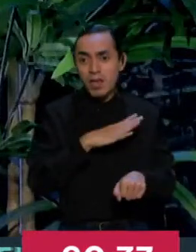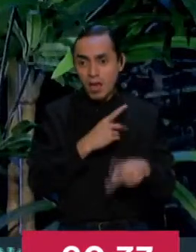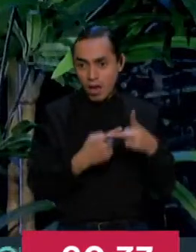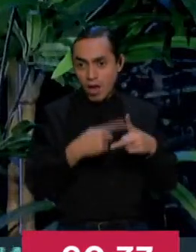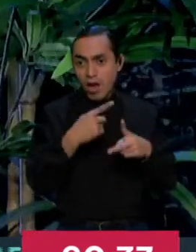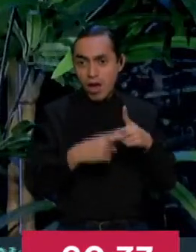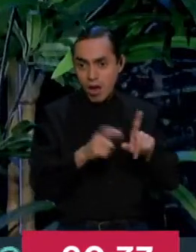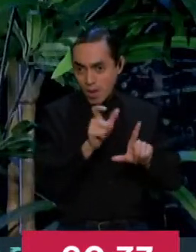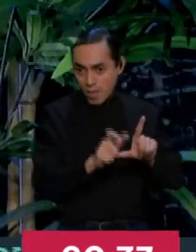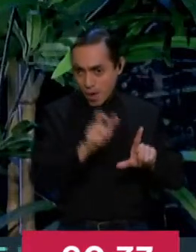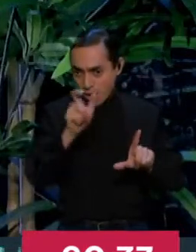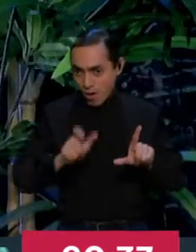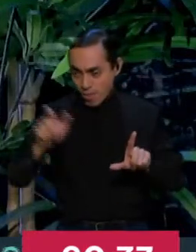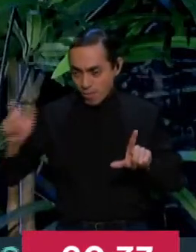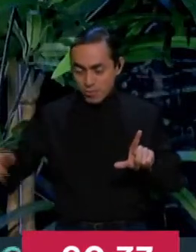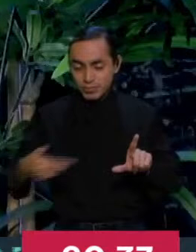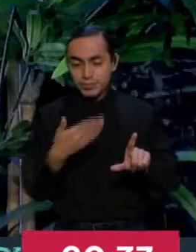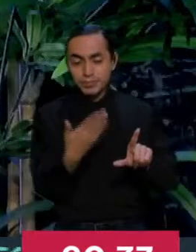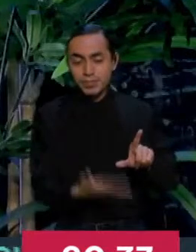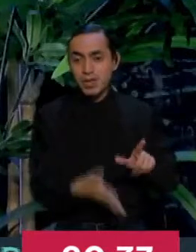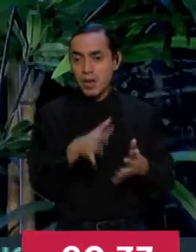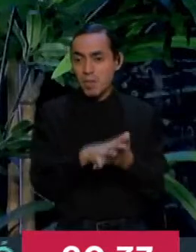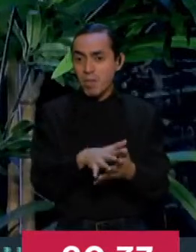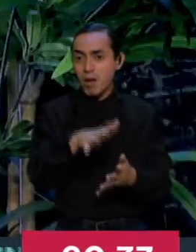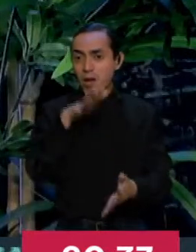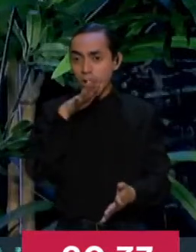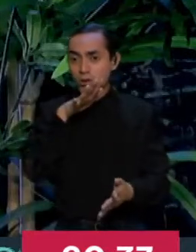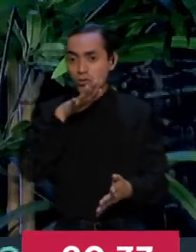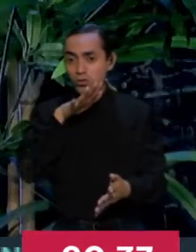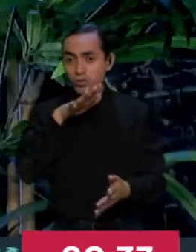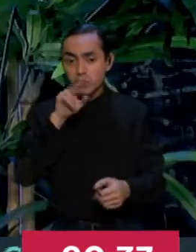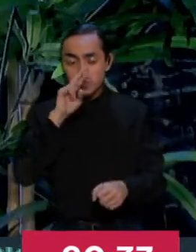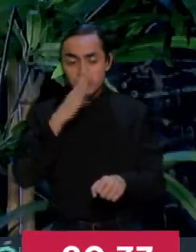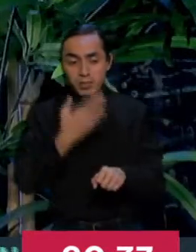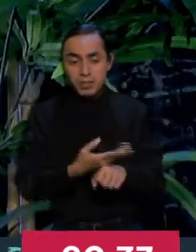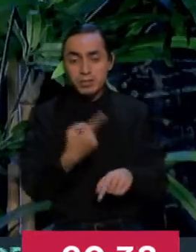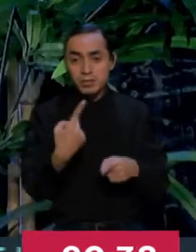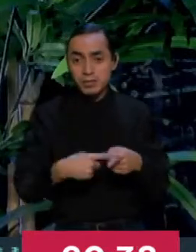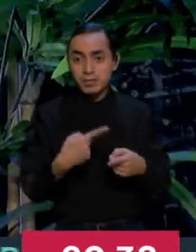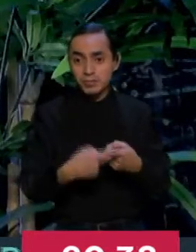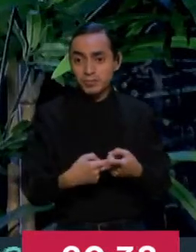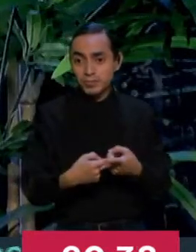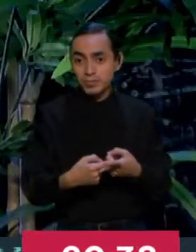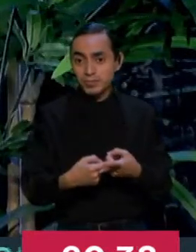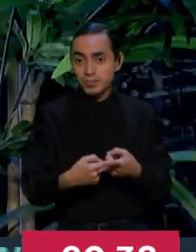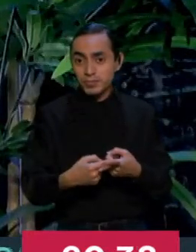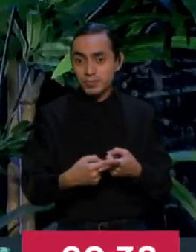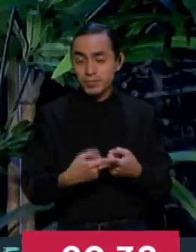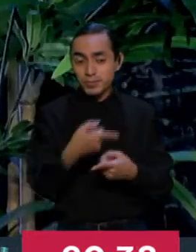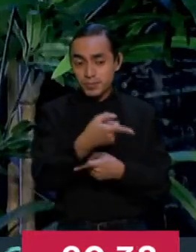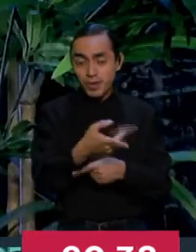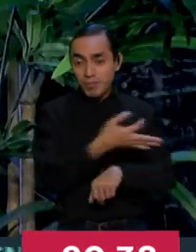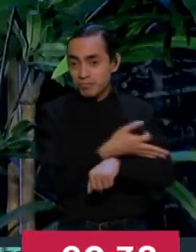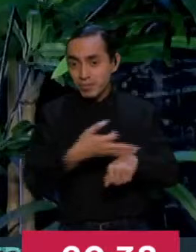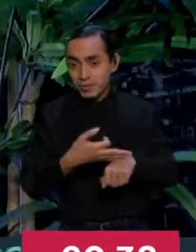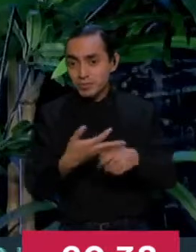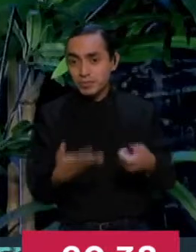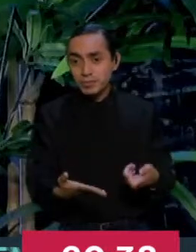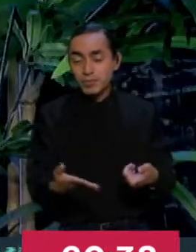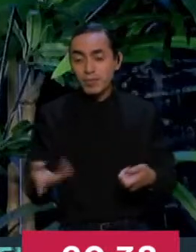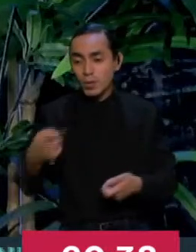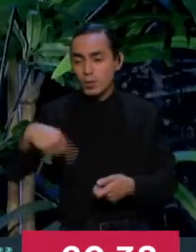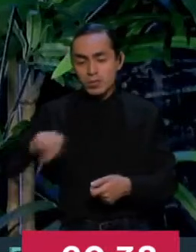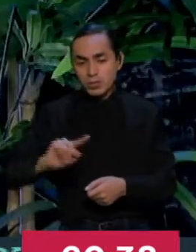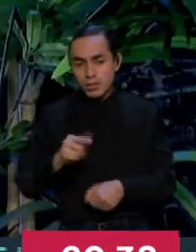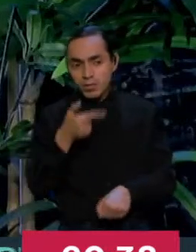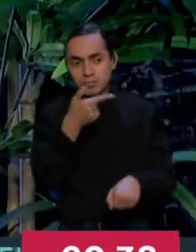precisamente el mayor agresor suele estar en el círculo más cercano de la víctima. ¿Ustedes qué han encontrado